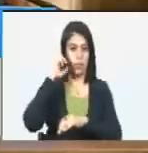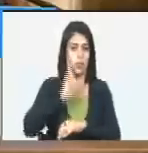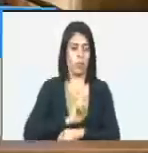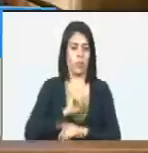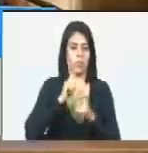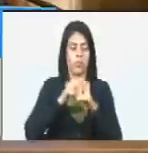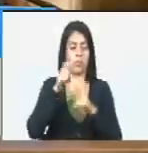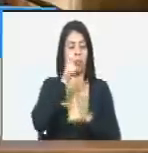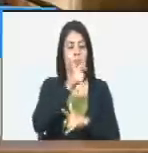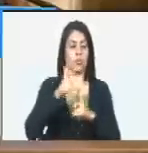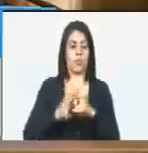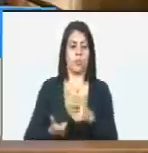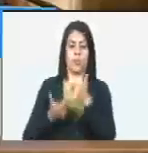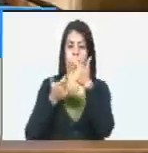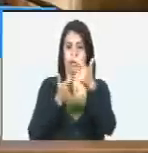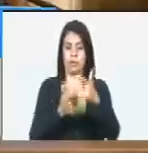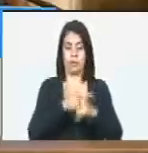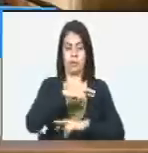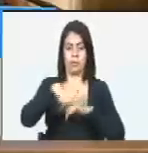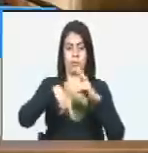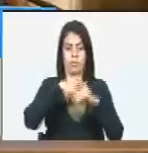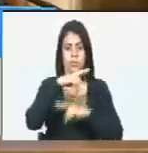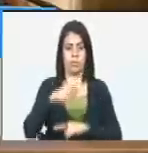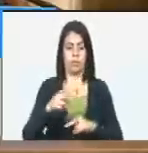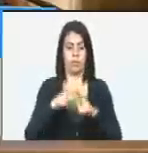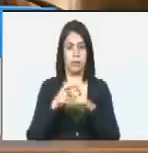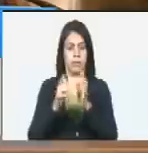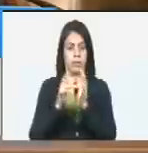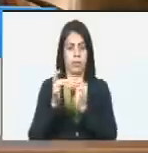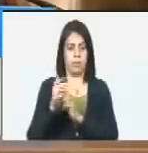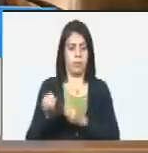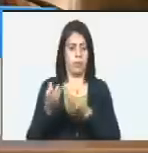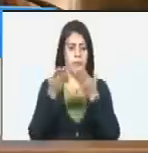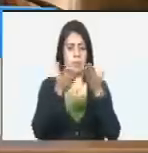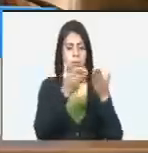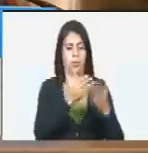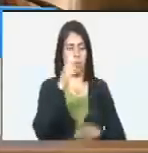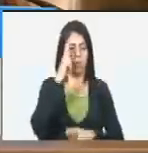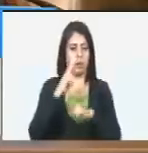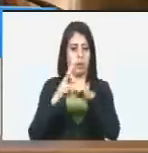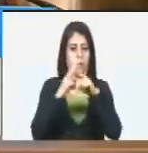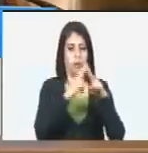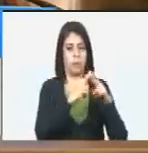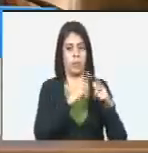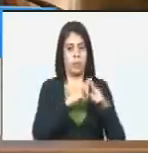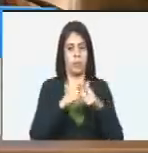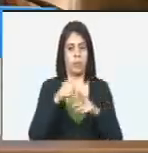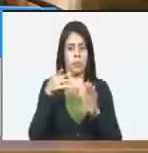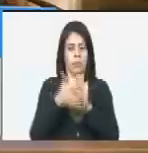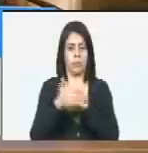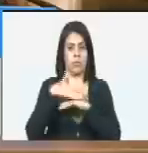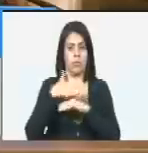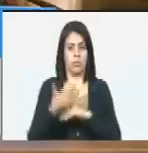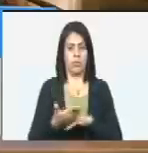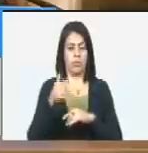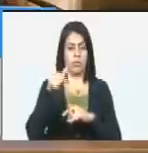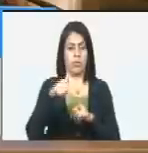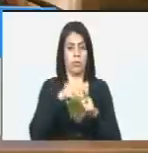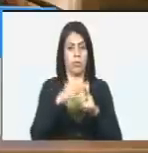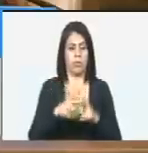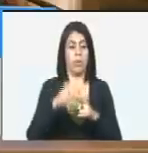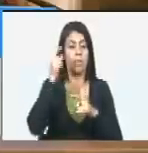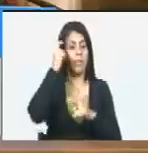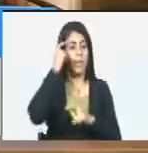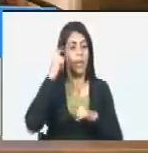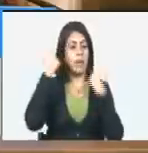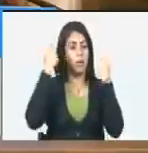Armas y de la Revolución de Abril, otorgándole reconocimiento patrio y carácter de Día de Júbilo Nacional en honor